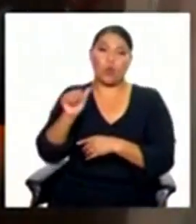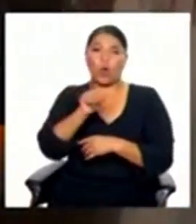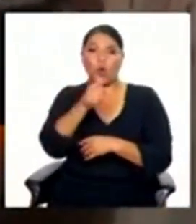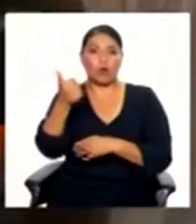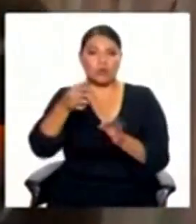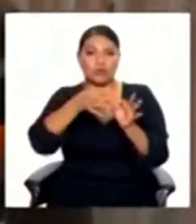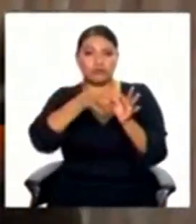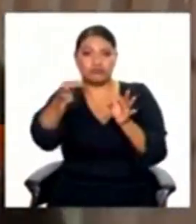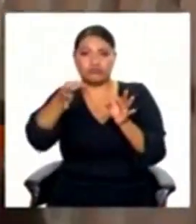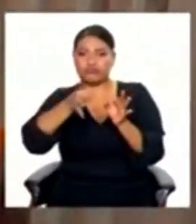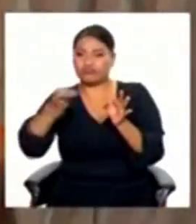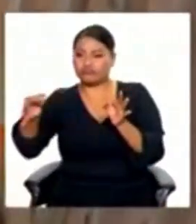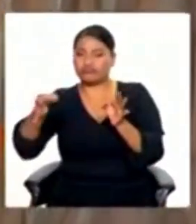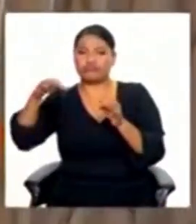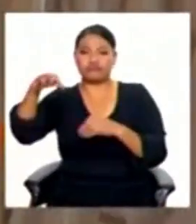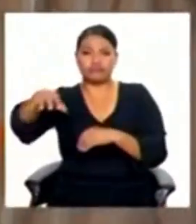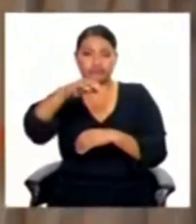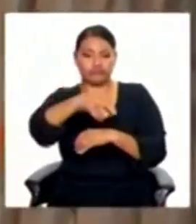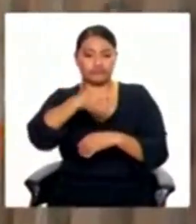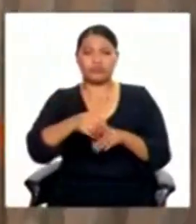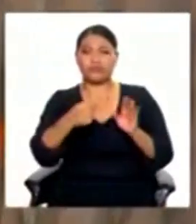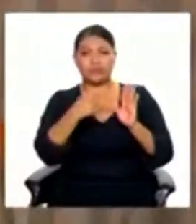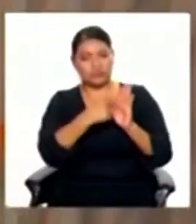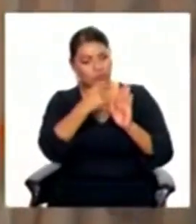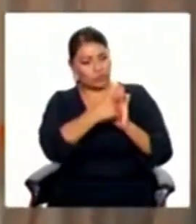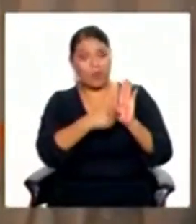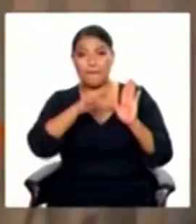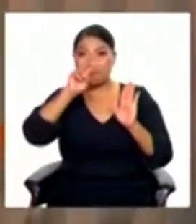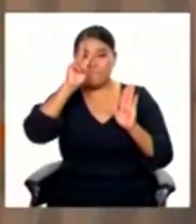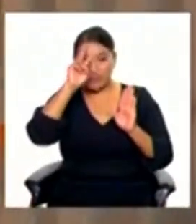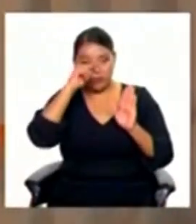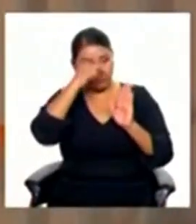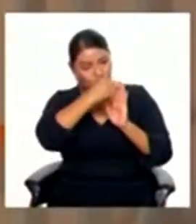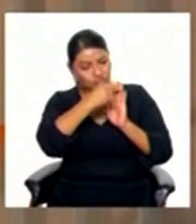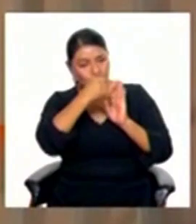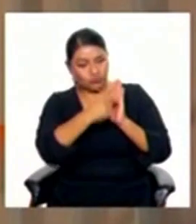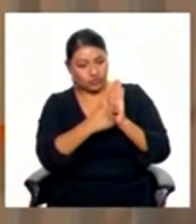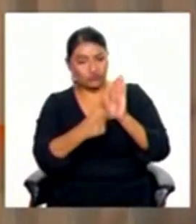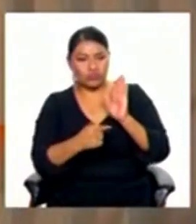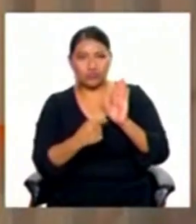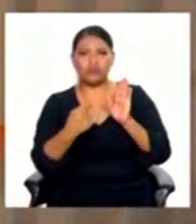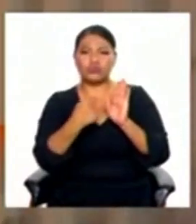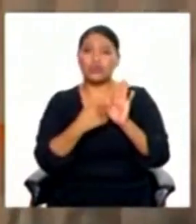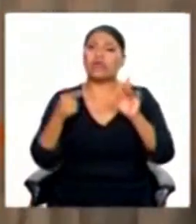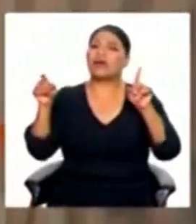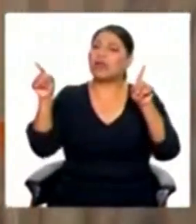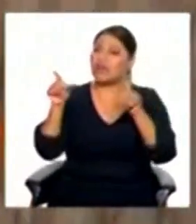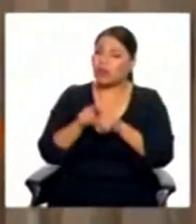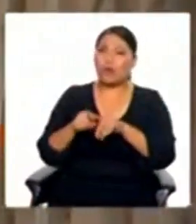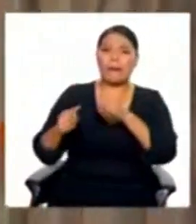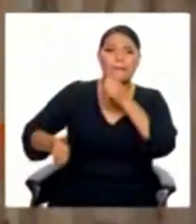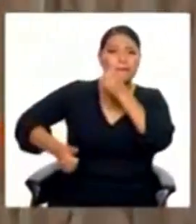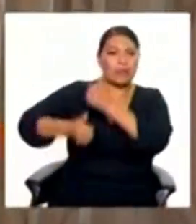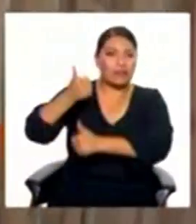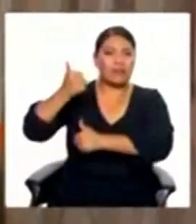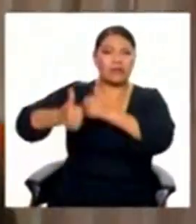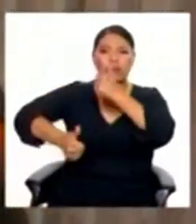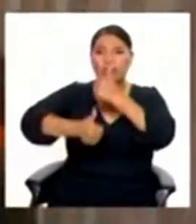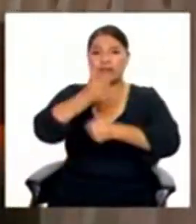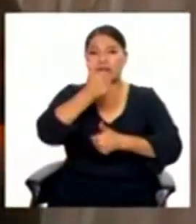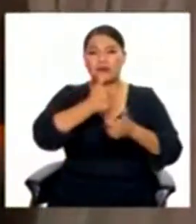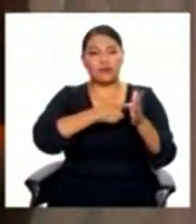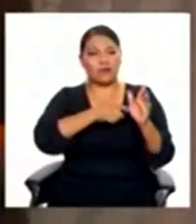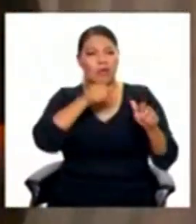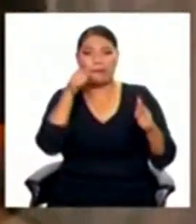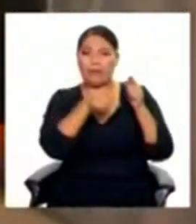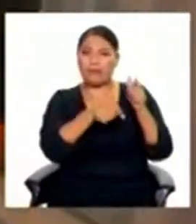Perú, es realmente una escalada de violencia criminal que no tiene cuándo